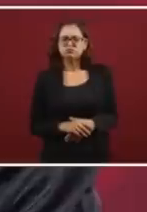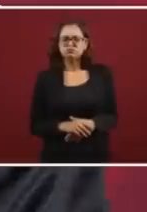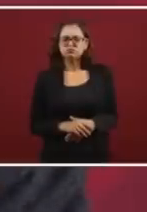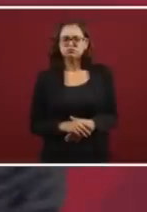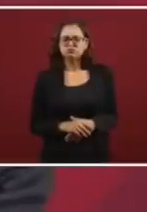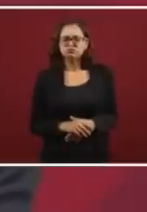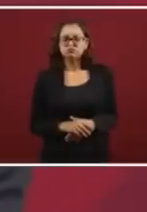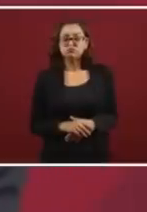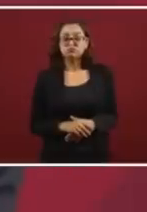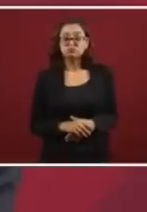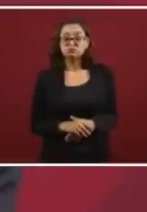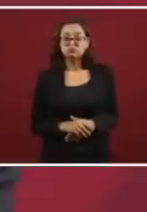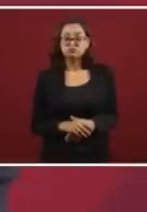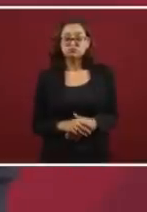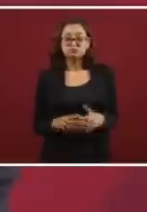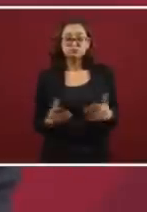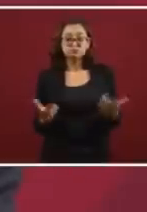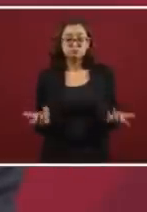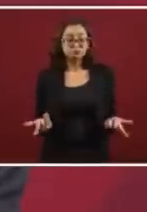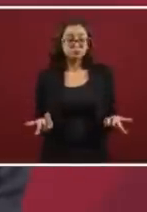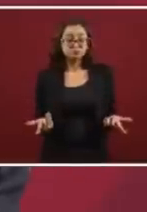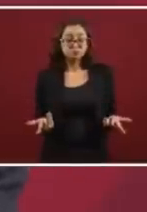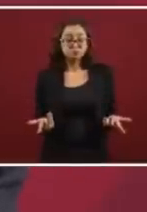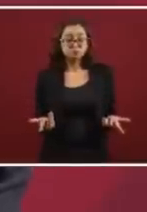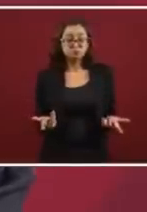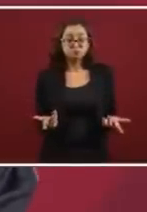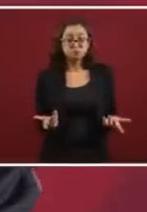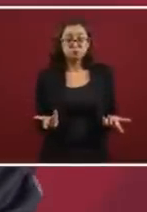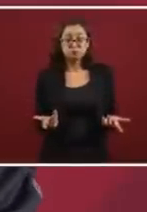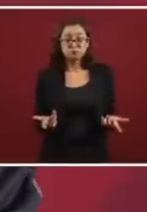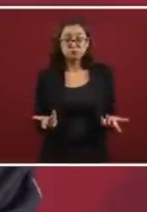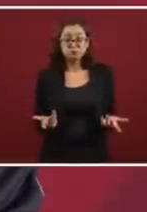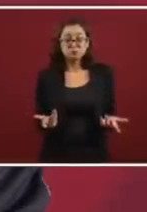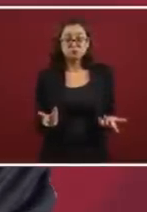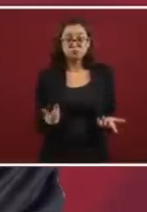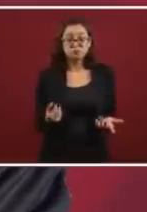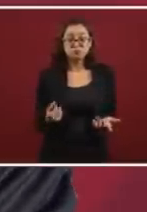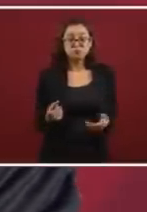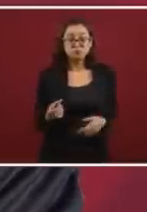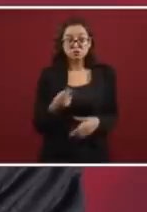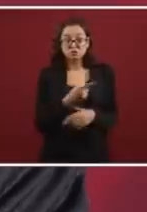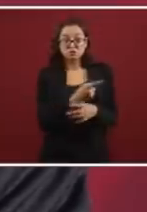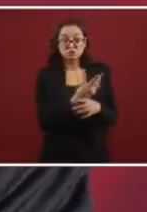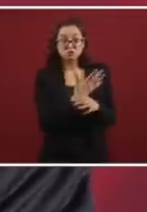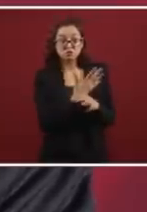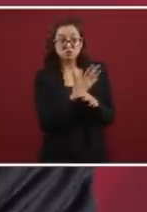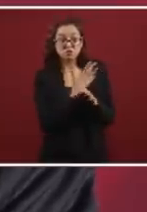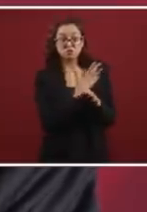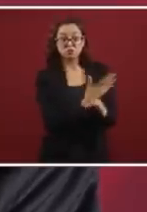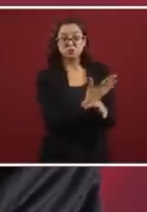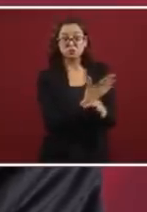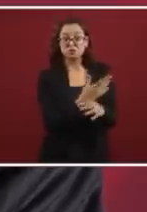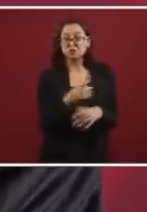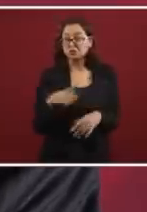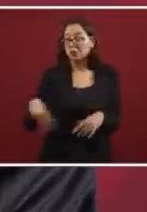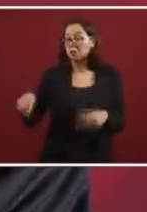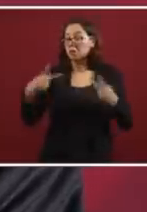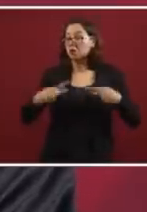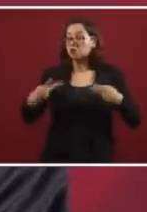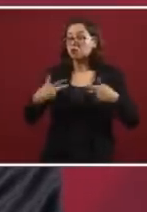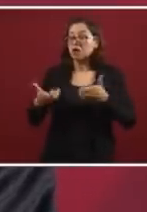no los que estaban evadiendo los impuestos eran los de la economía informal